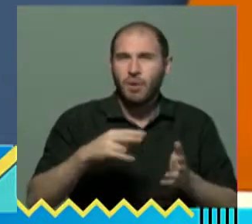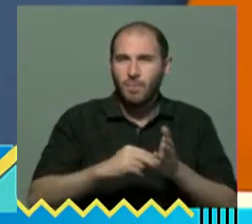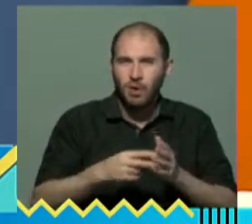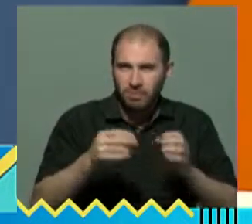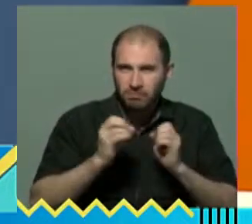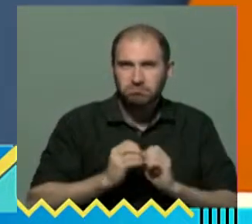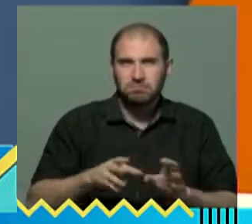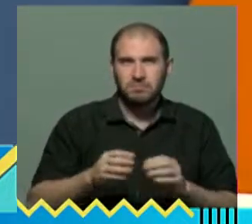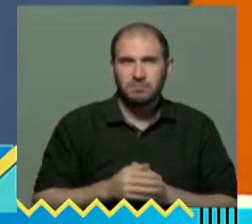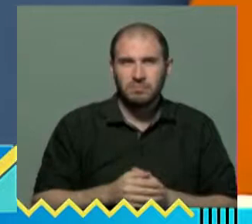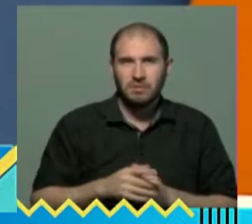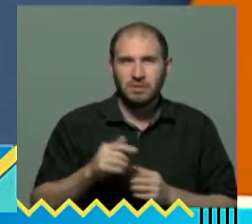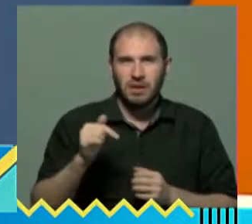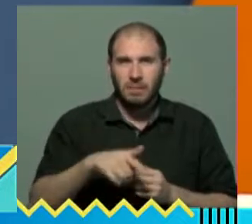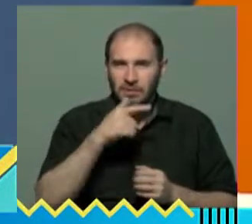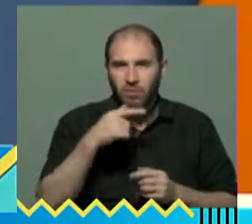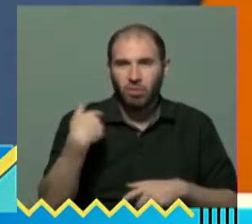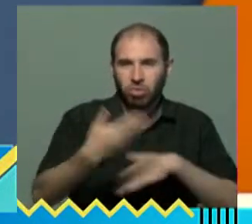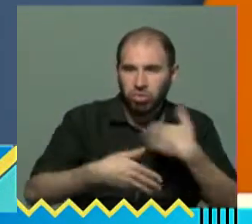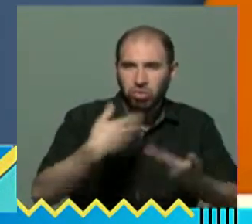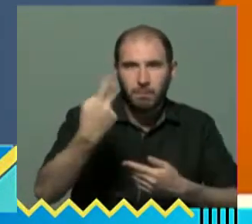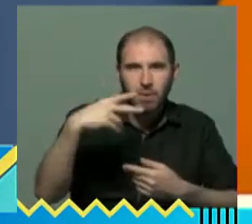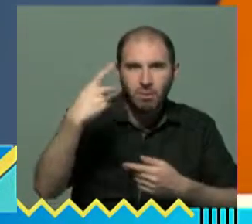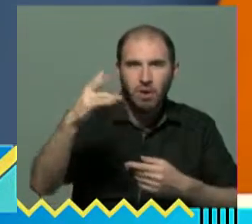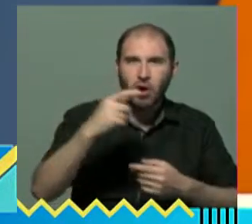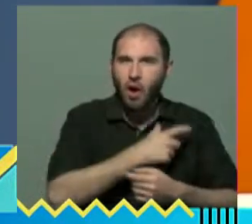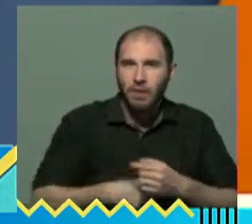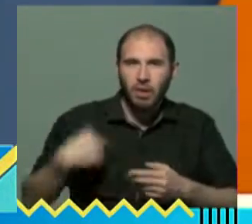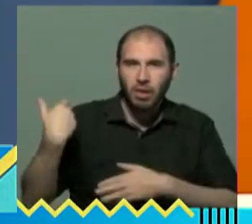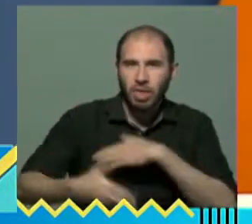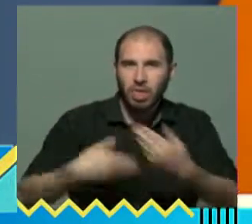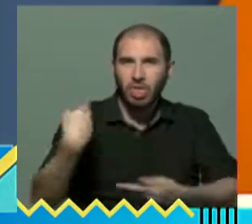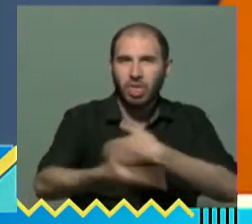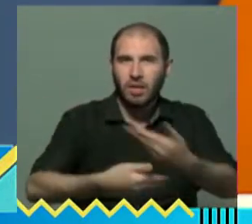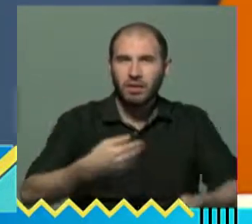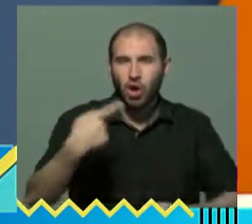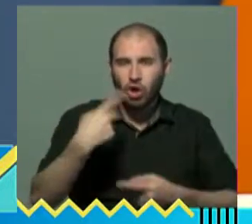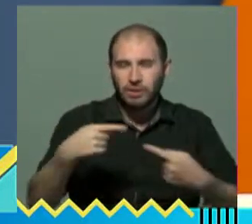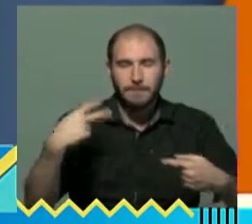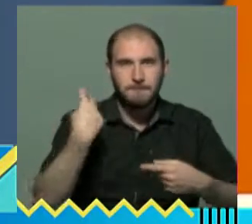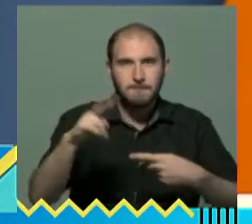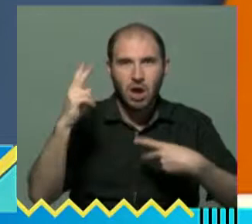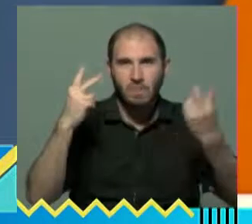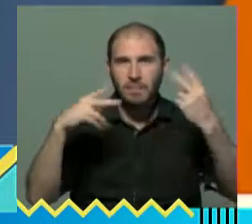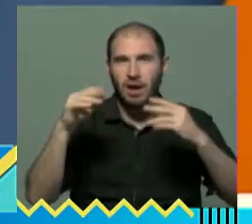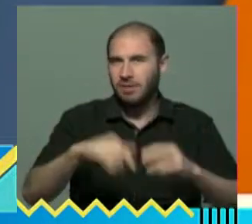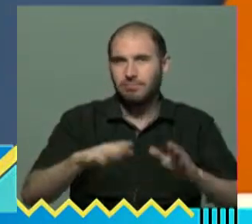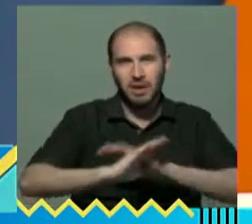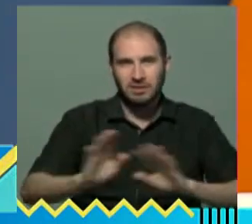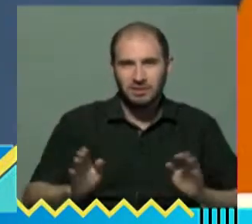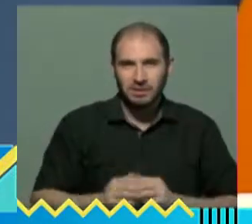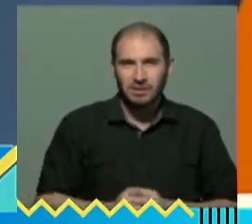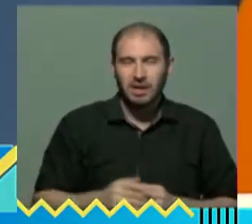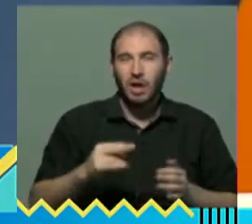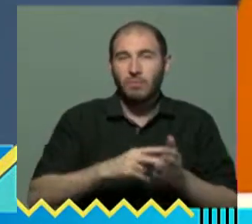problemática, ha tenido el efecto de bola de nieve. Bien, entonces gobierno tras gobierno lo han dejado pasar, el problema ha sido incrementando, hoy en día se ha parado la pelota y